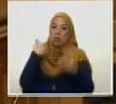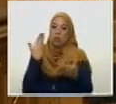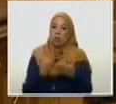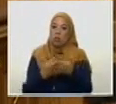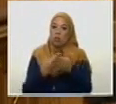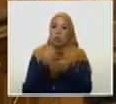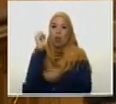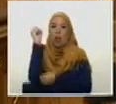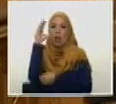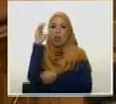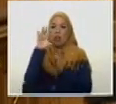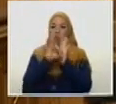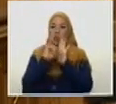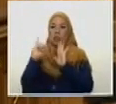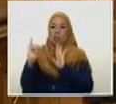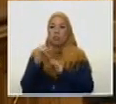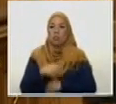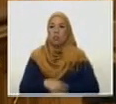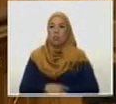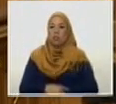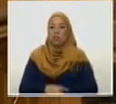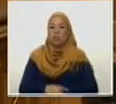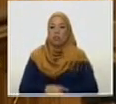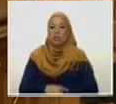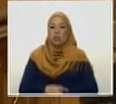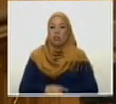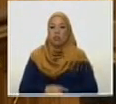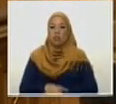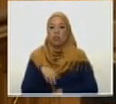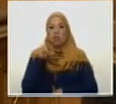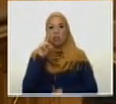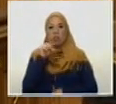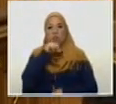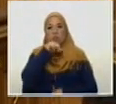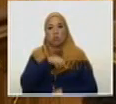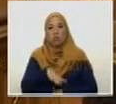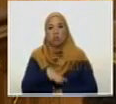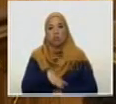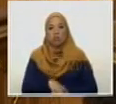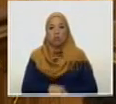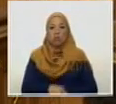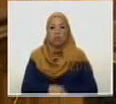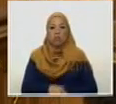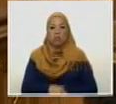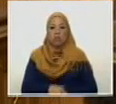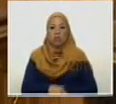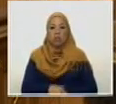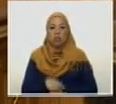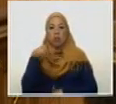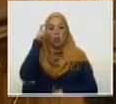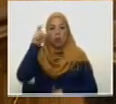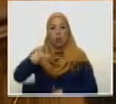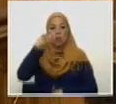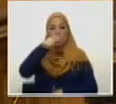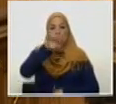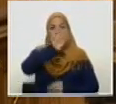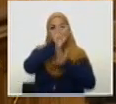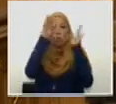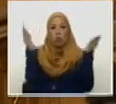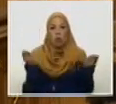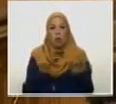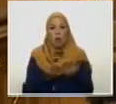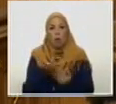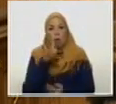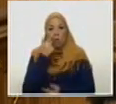de la Asamblea Nacional Constituyente, y seguro estoy que muchos pueblos del mundo también están